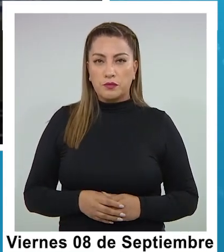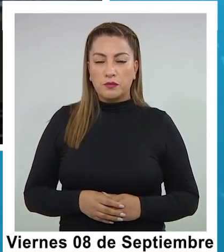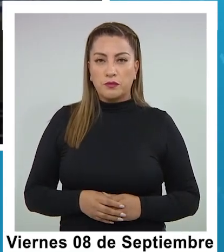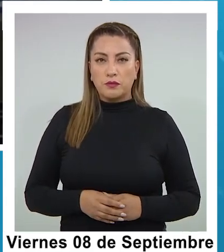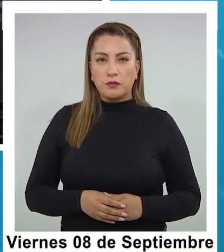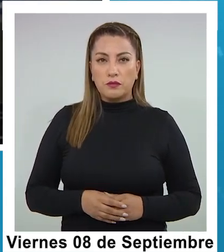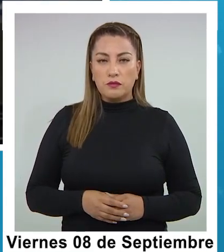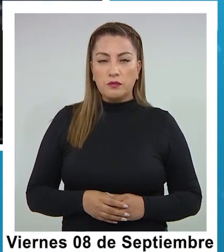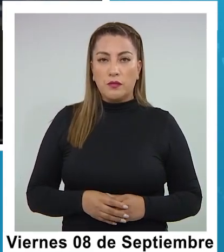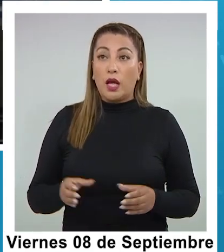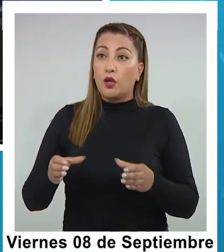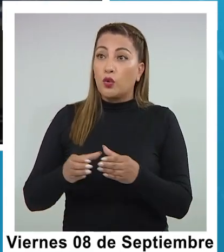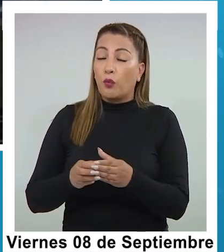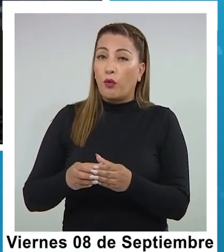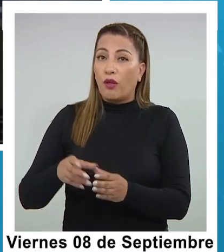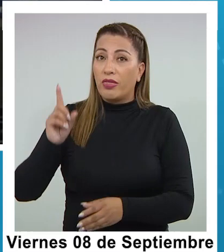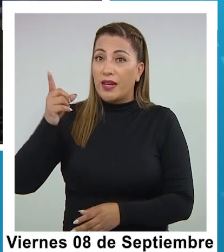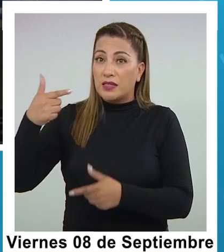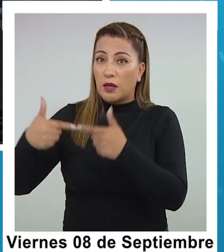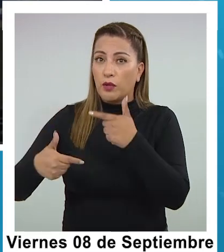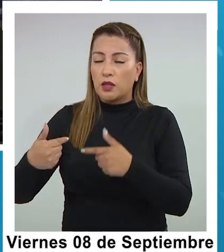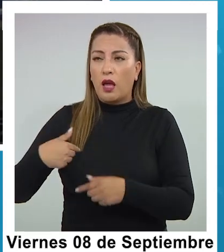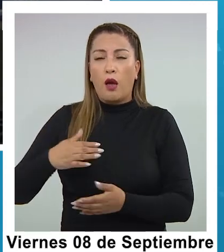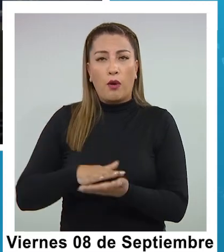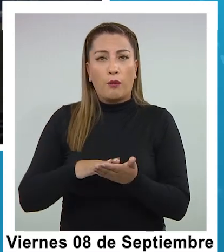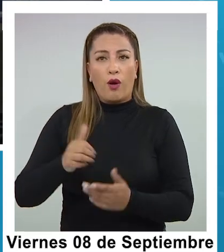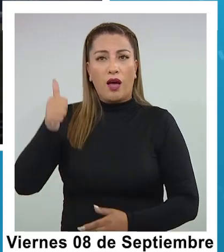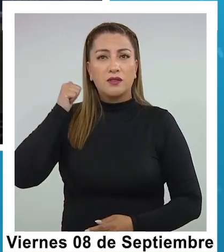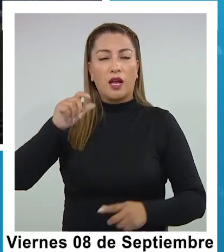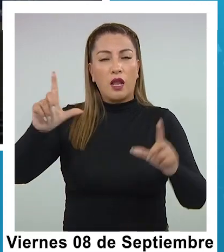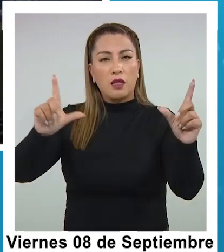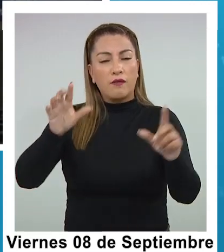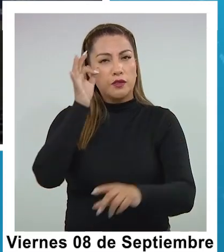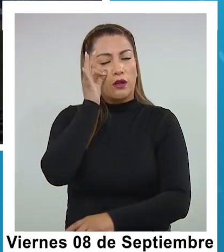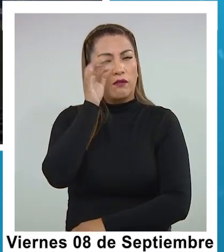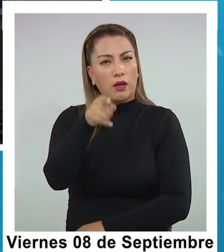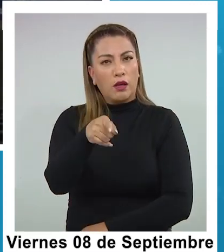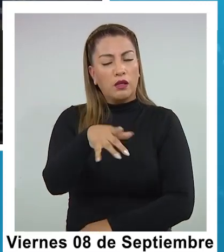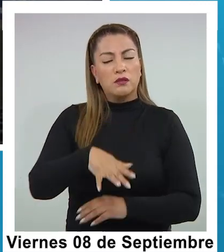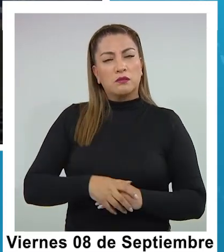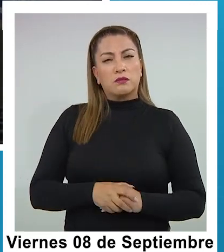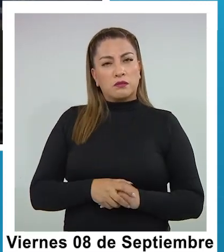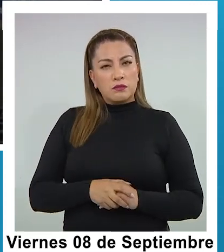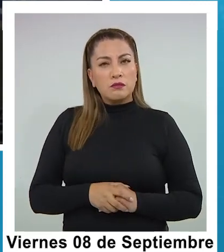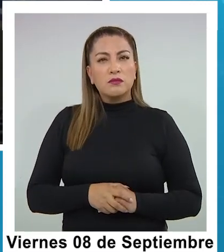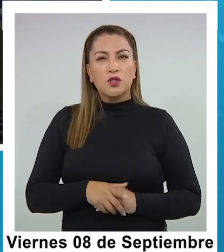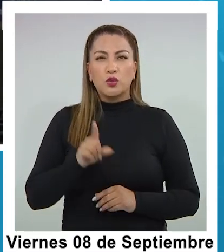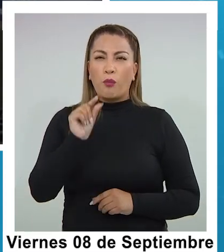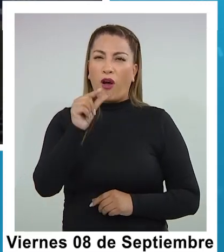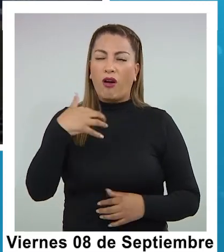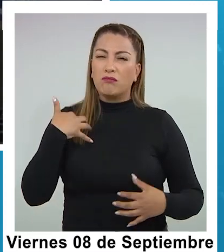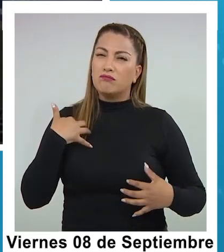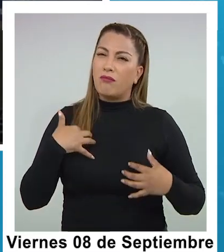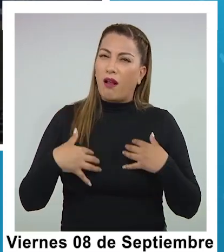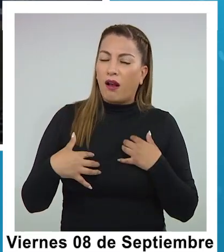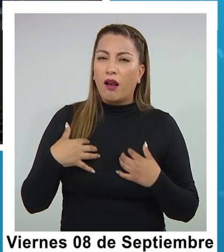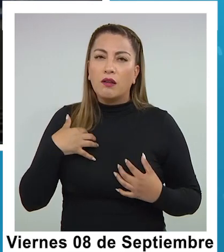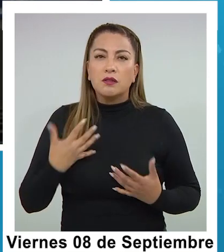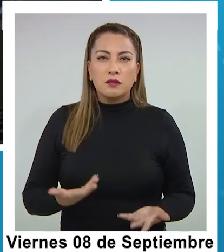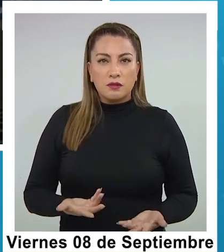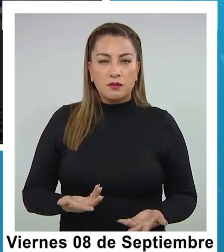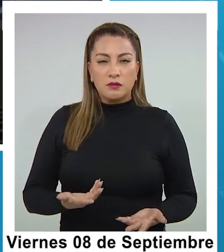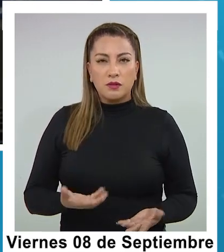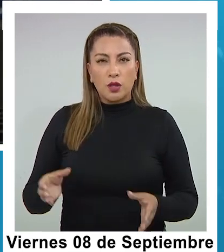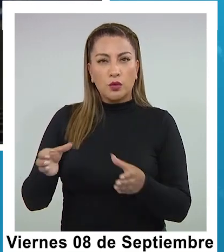La posición de la derecha hoy día, yo ayer vi la televisión y me provocó una cierta molestia el ver a